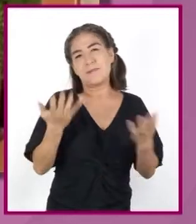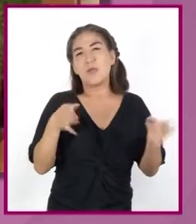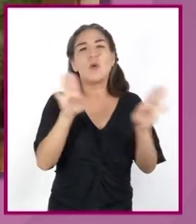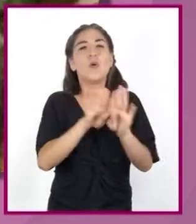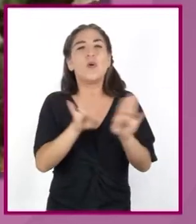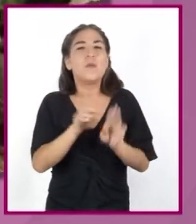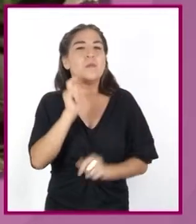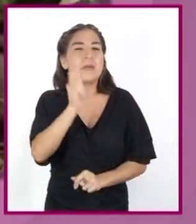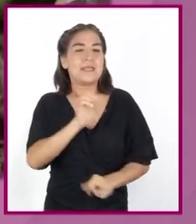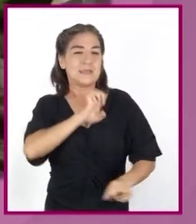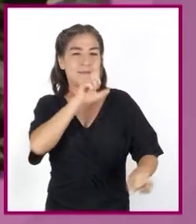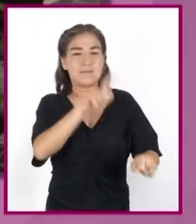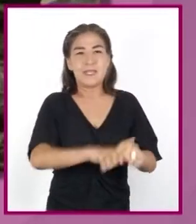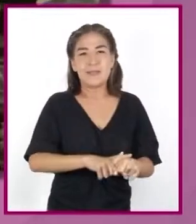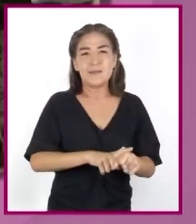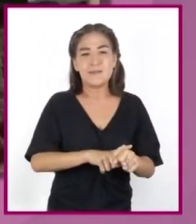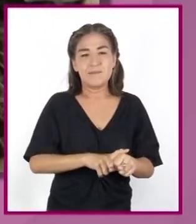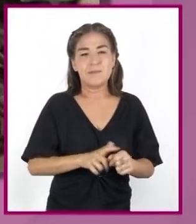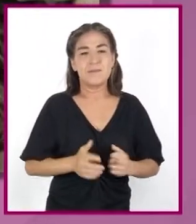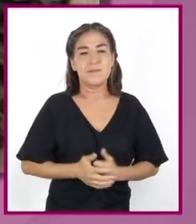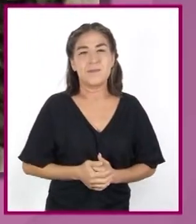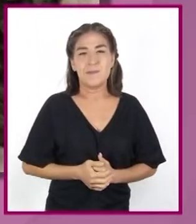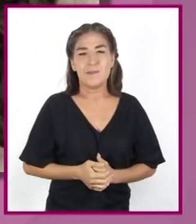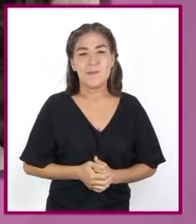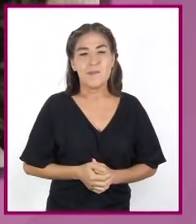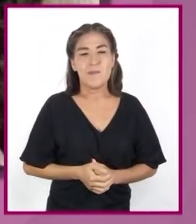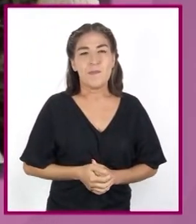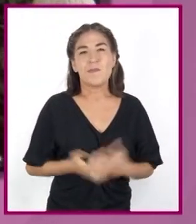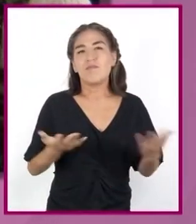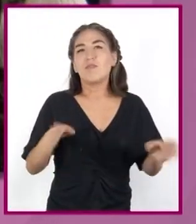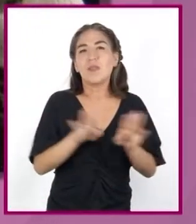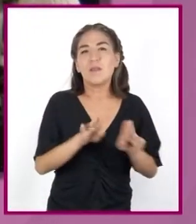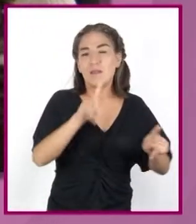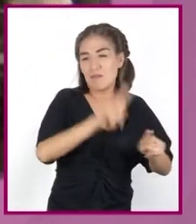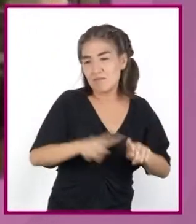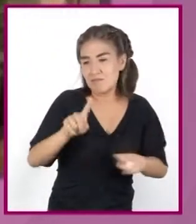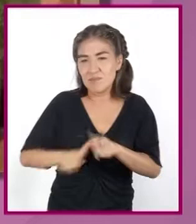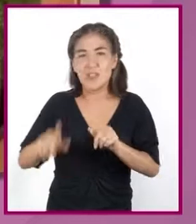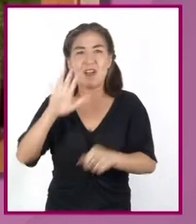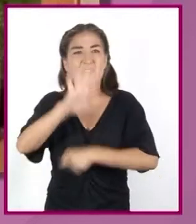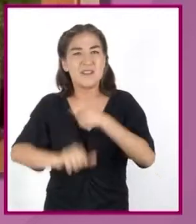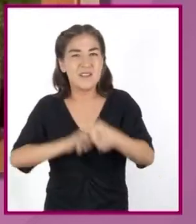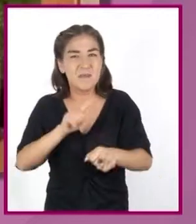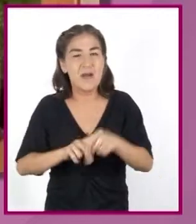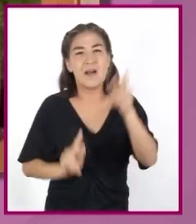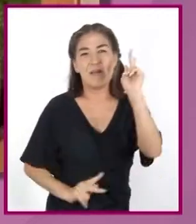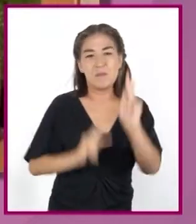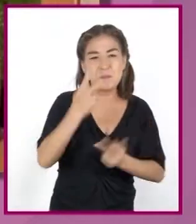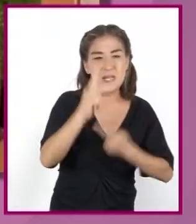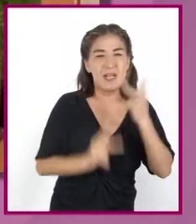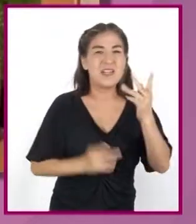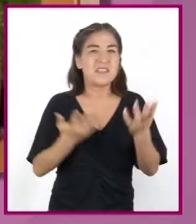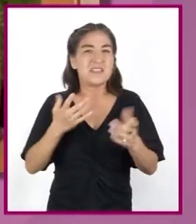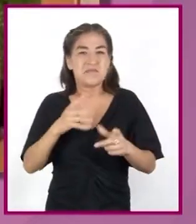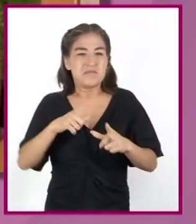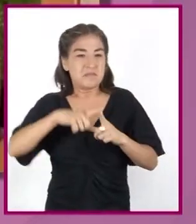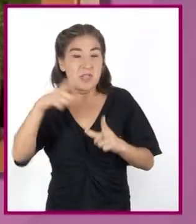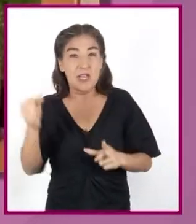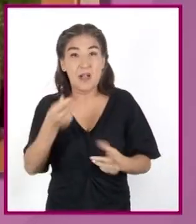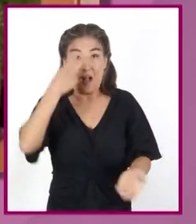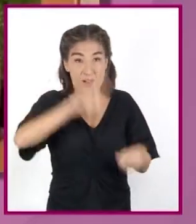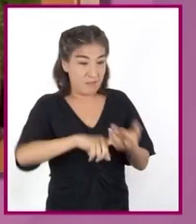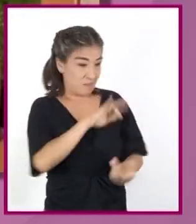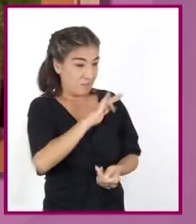indirecta. Tendríamos que haber colectado todas las especies que existen y pues muchas de ellas ni siquiera son